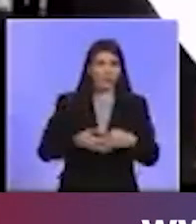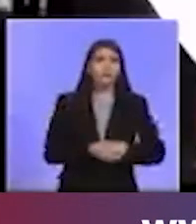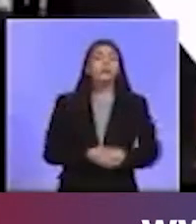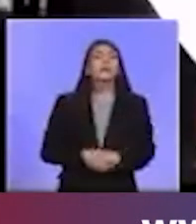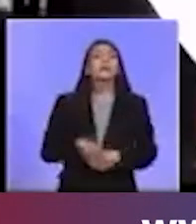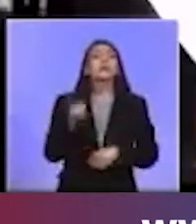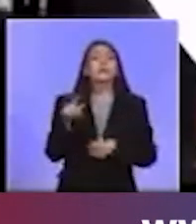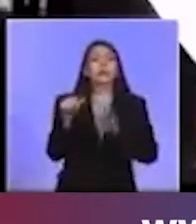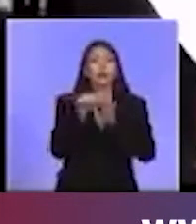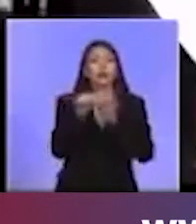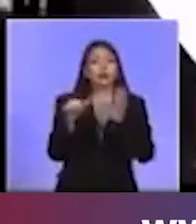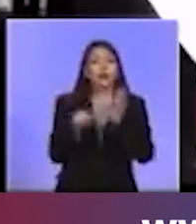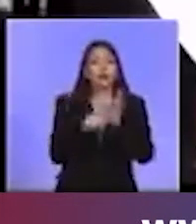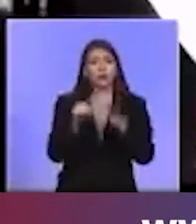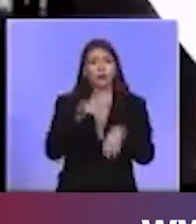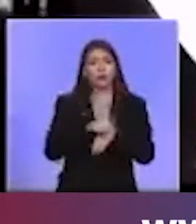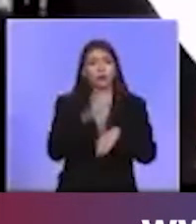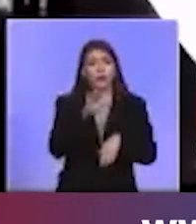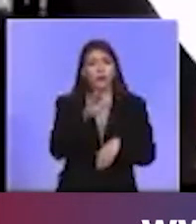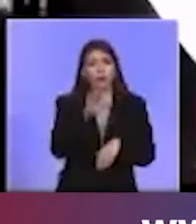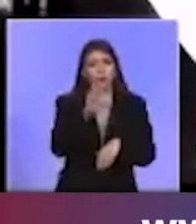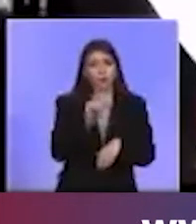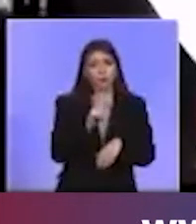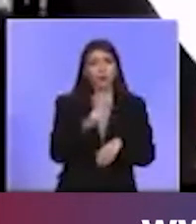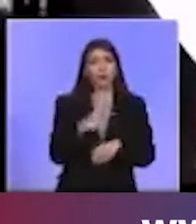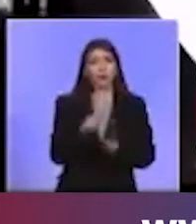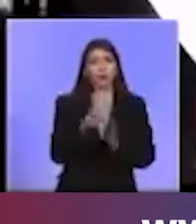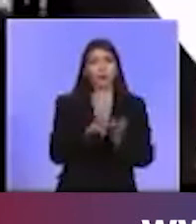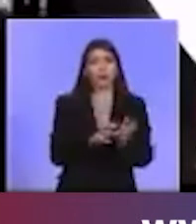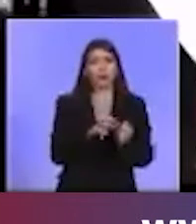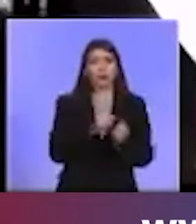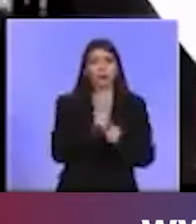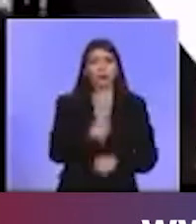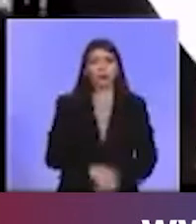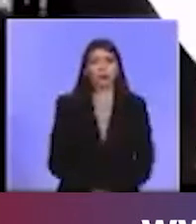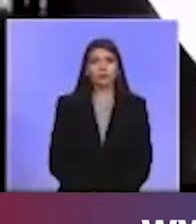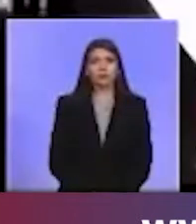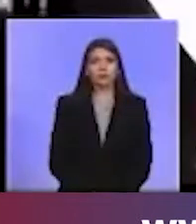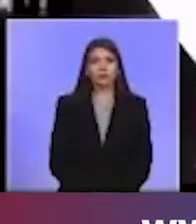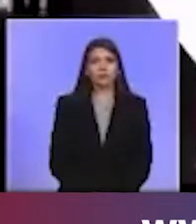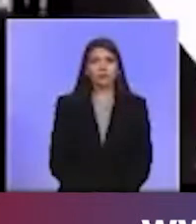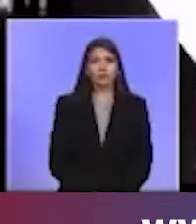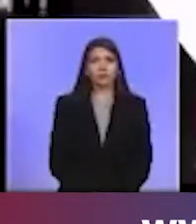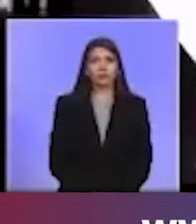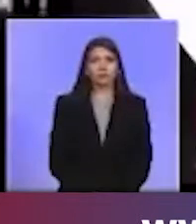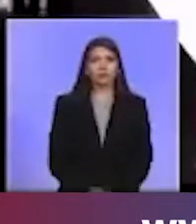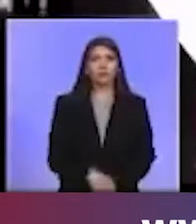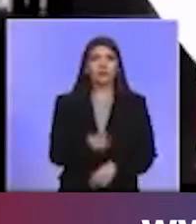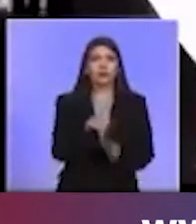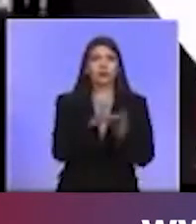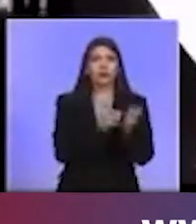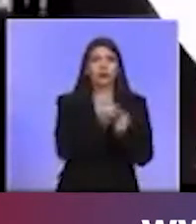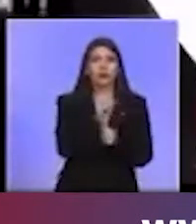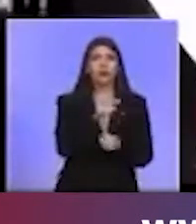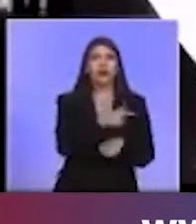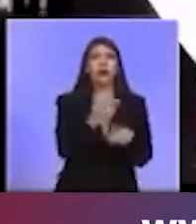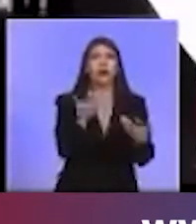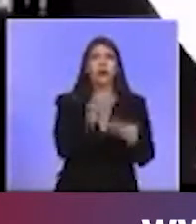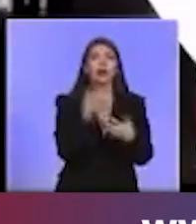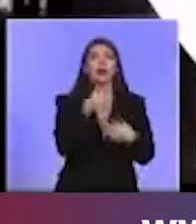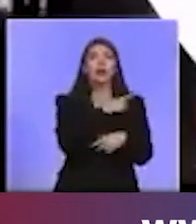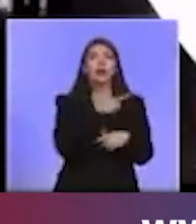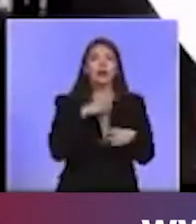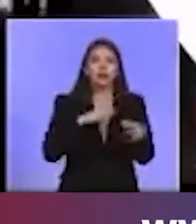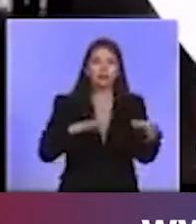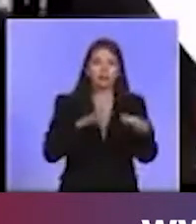ex magistrado presidente del Tribunal Electoral del Poder Judicial de la Federación. El pasado 19 de julio, la Unidad de Inteligencia